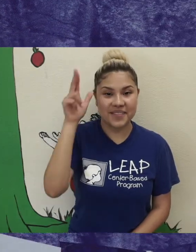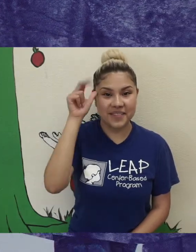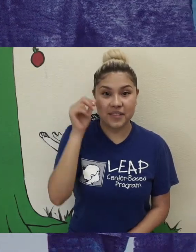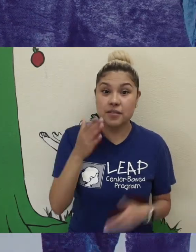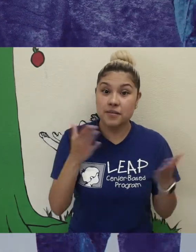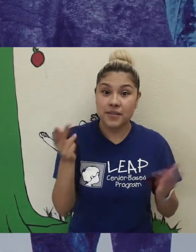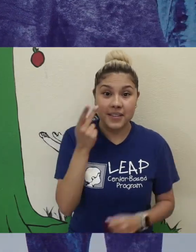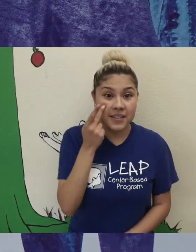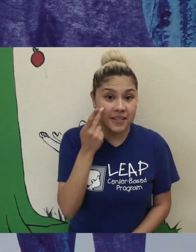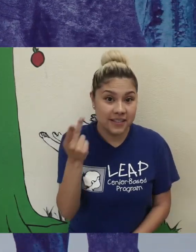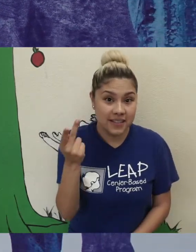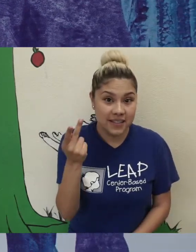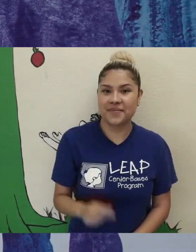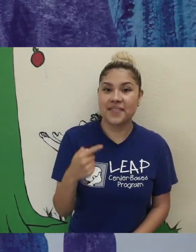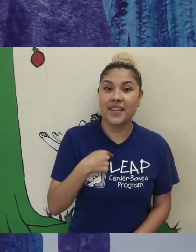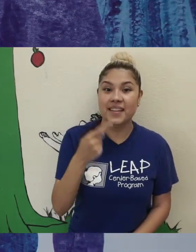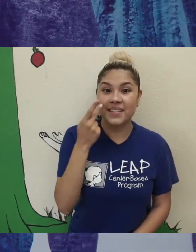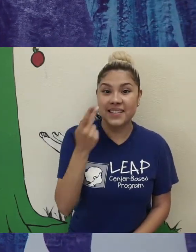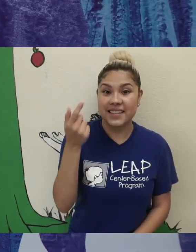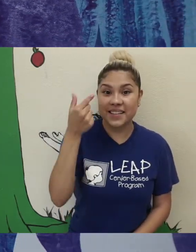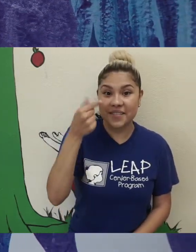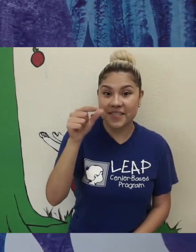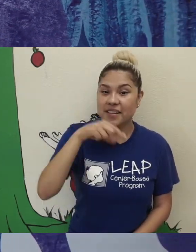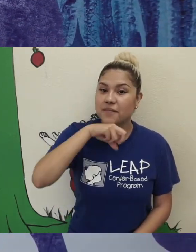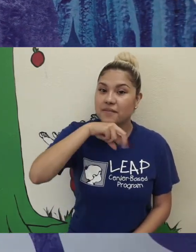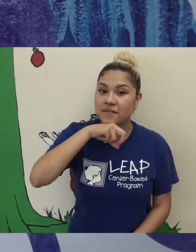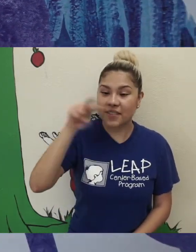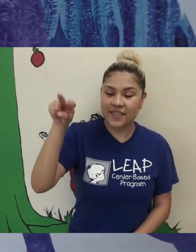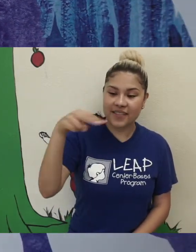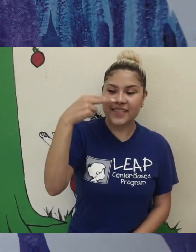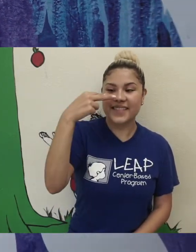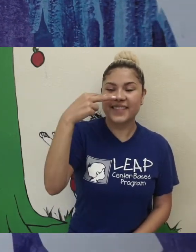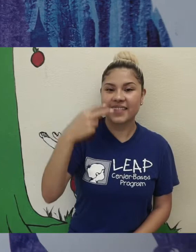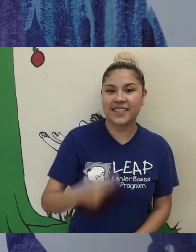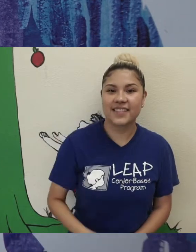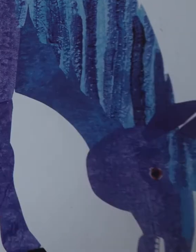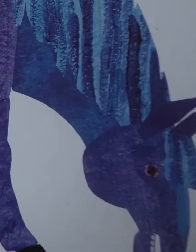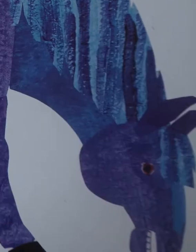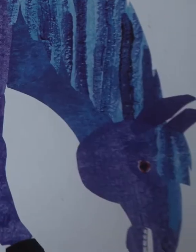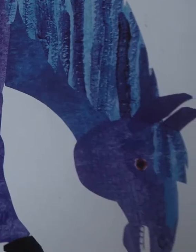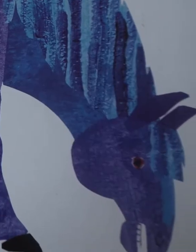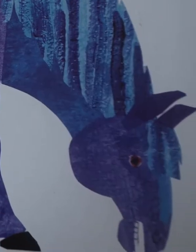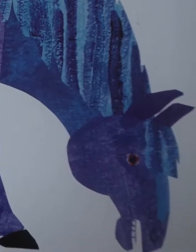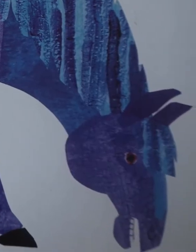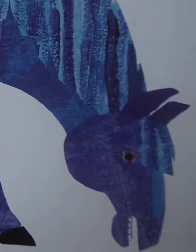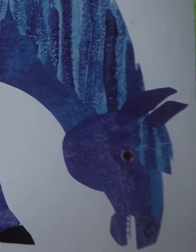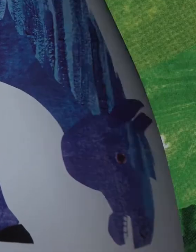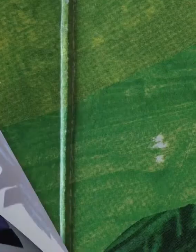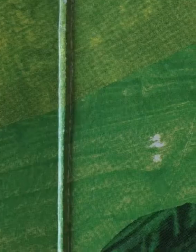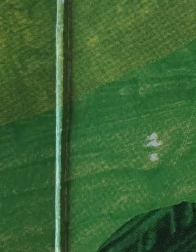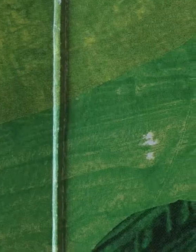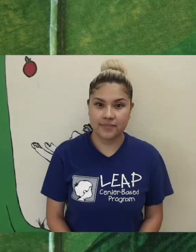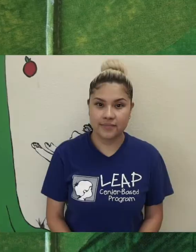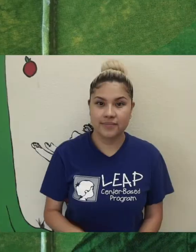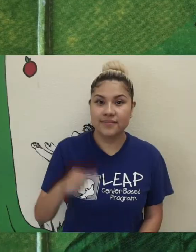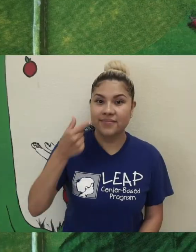Caballo azul, ¿qué ves allí? Veo una rana que me mira a mí.